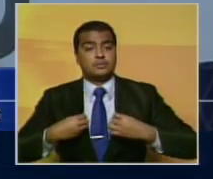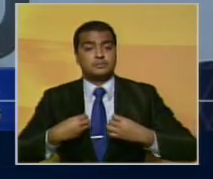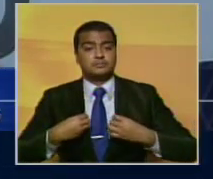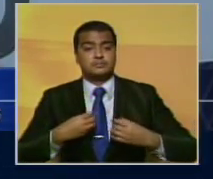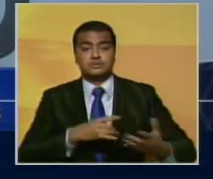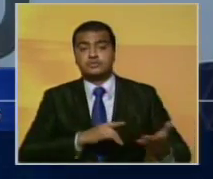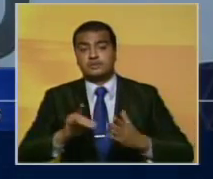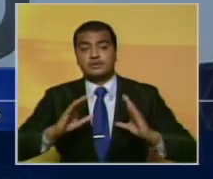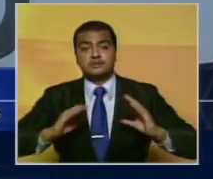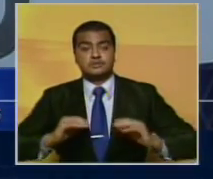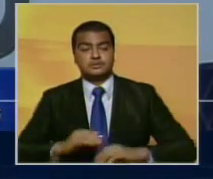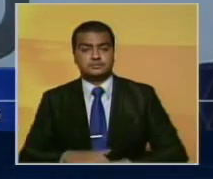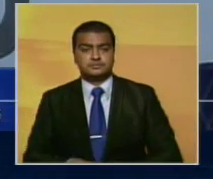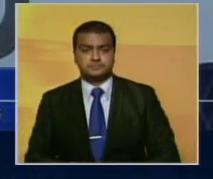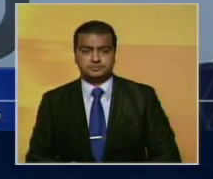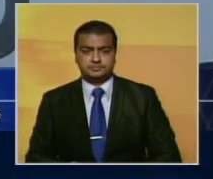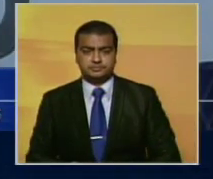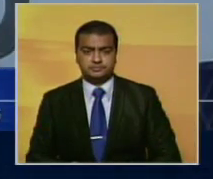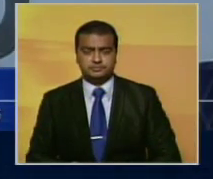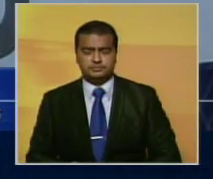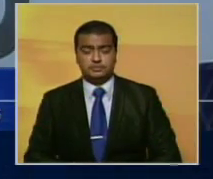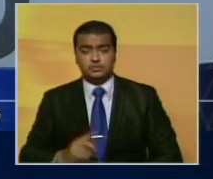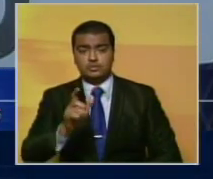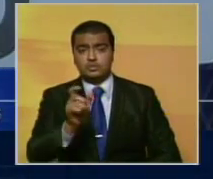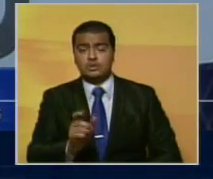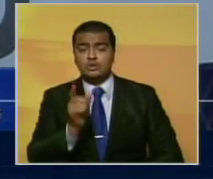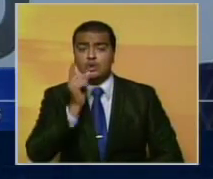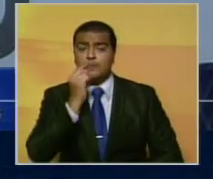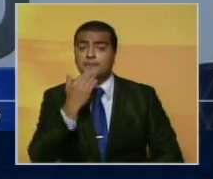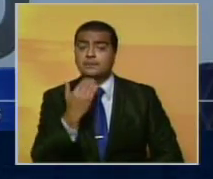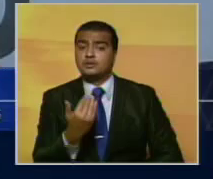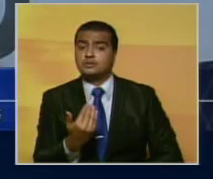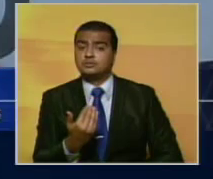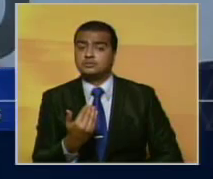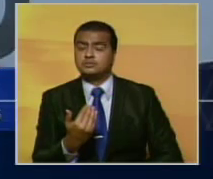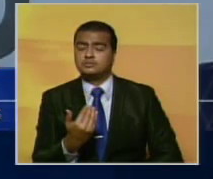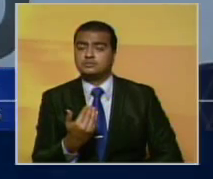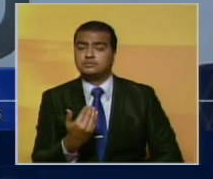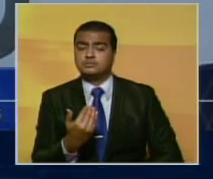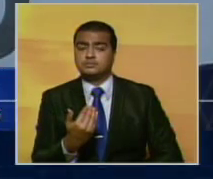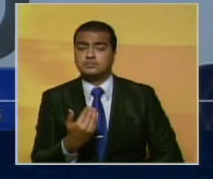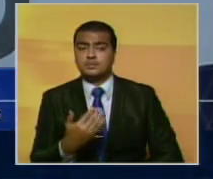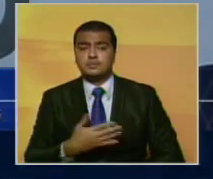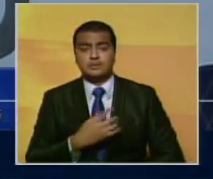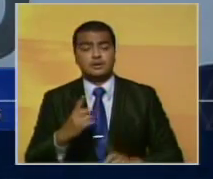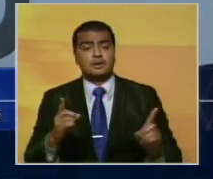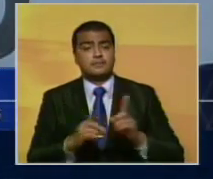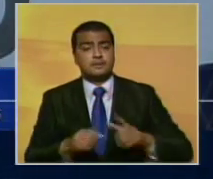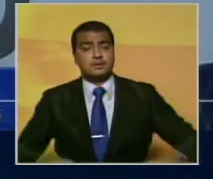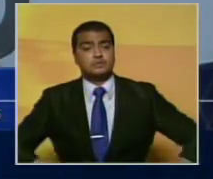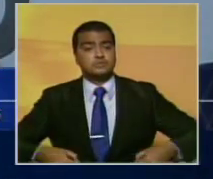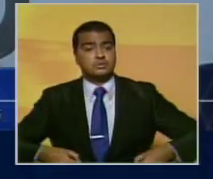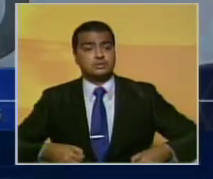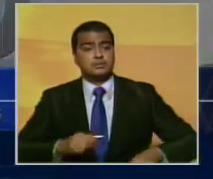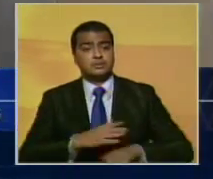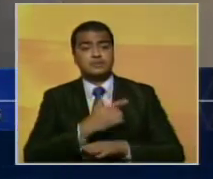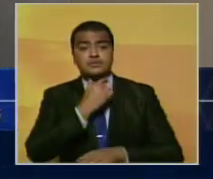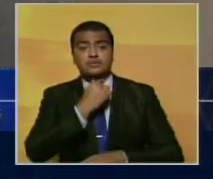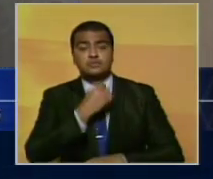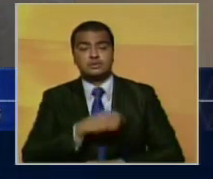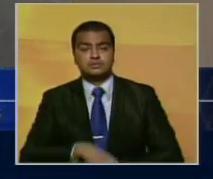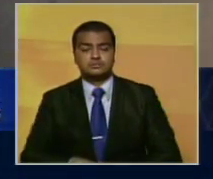viaje de vacaciones de hecho uno de los delincuentes le pidió a julio que si se podían cambiar los sobres porque le habían gustado